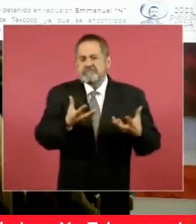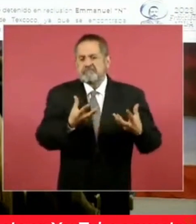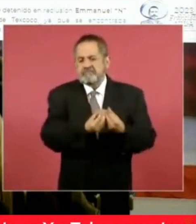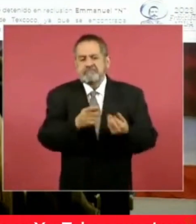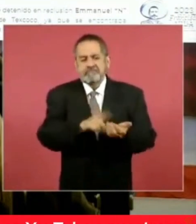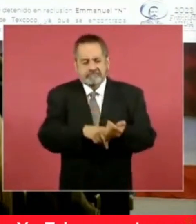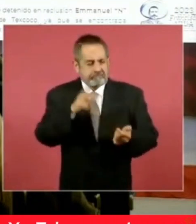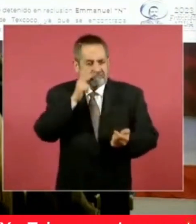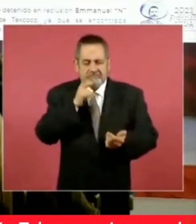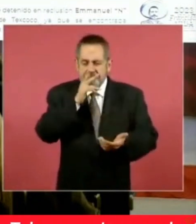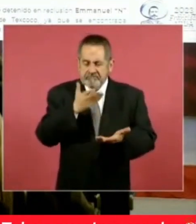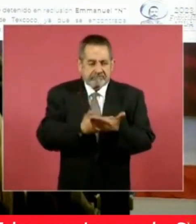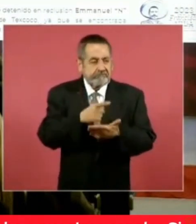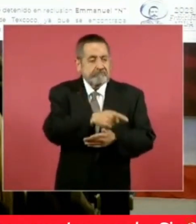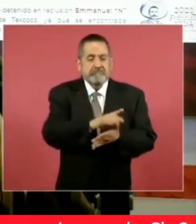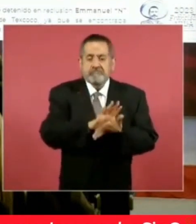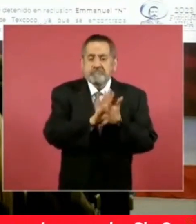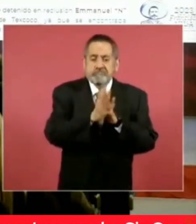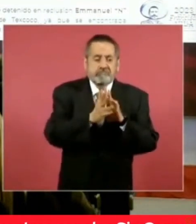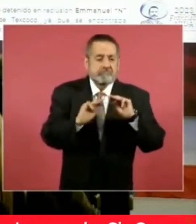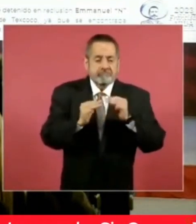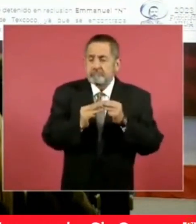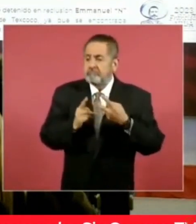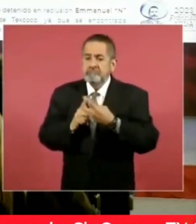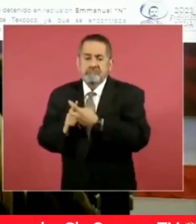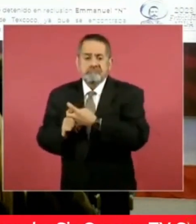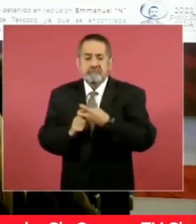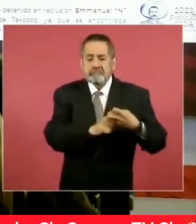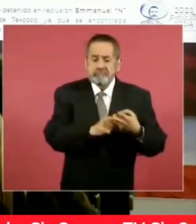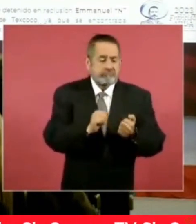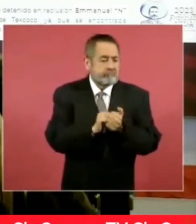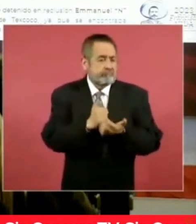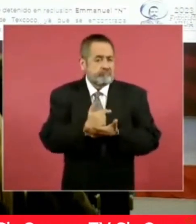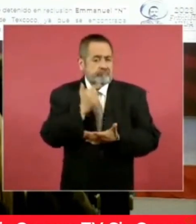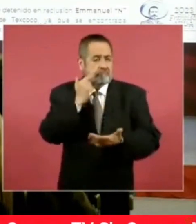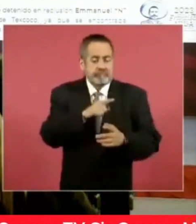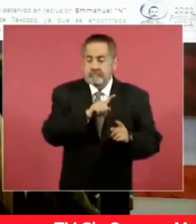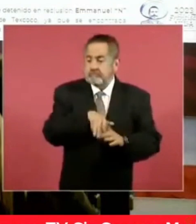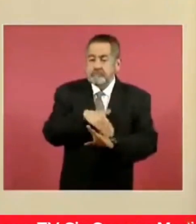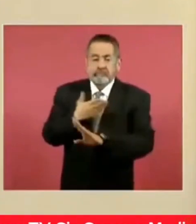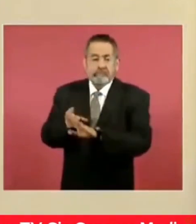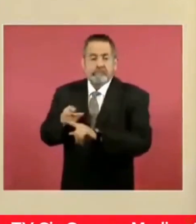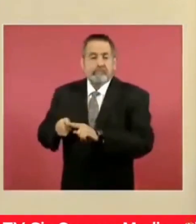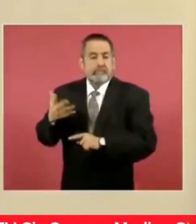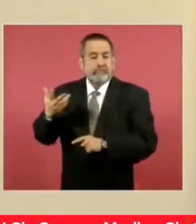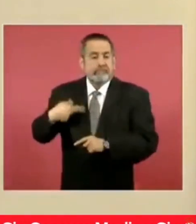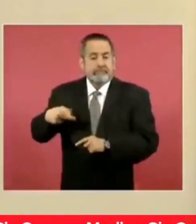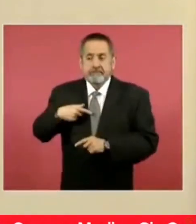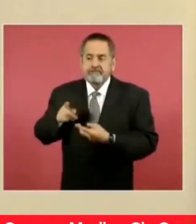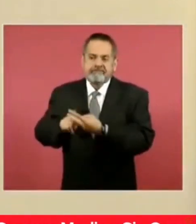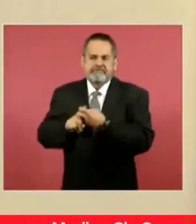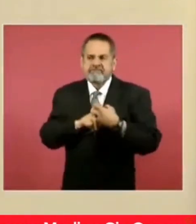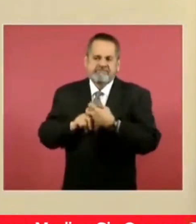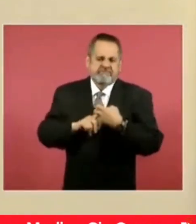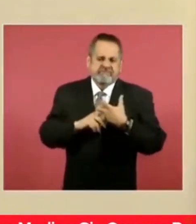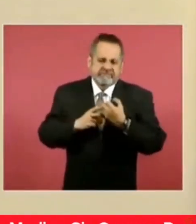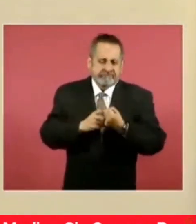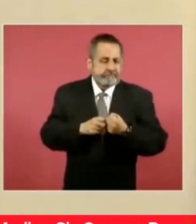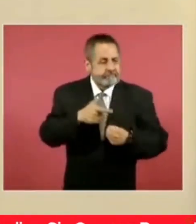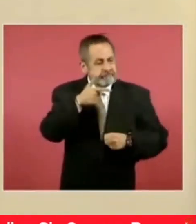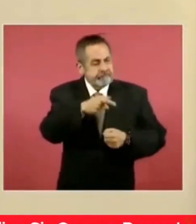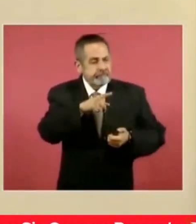delincuencia organizada secuestro agravado cometido en agravio de cinco personas así como portación de arma